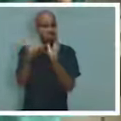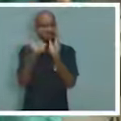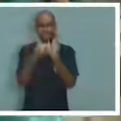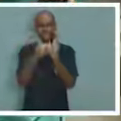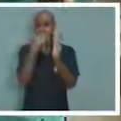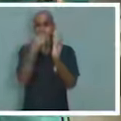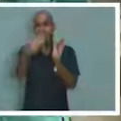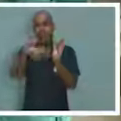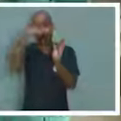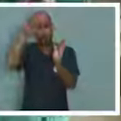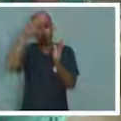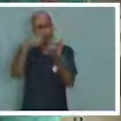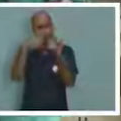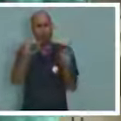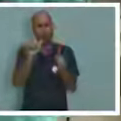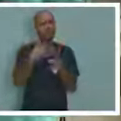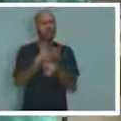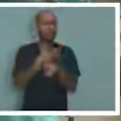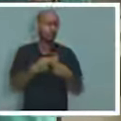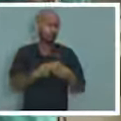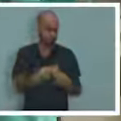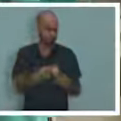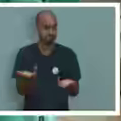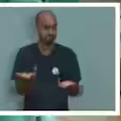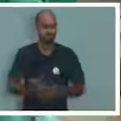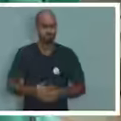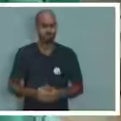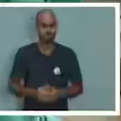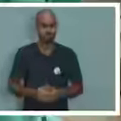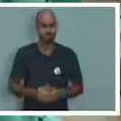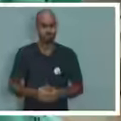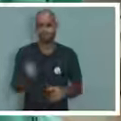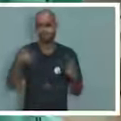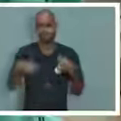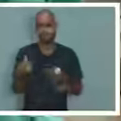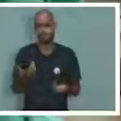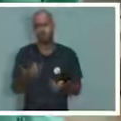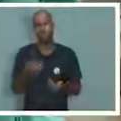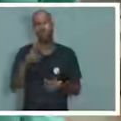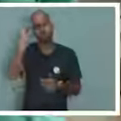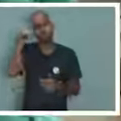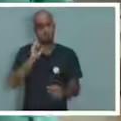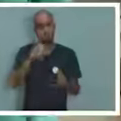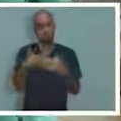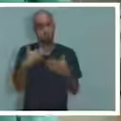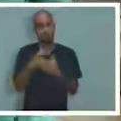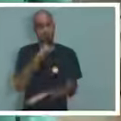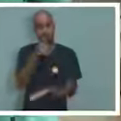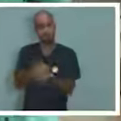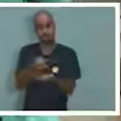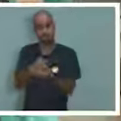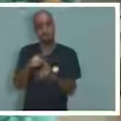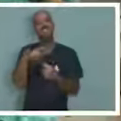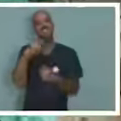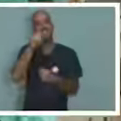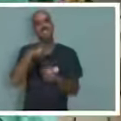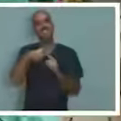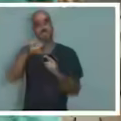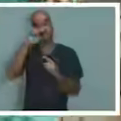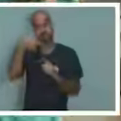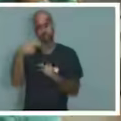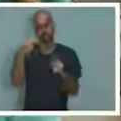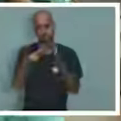son héroes en el trabajo y la labor que realizan. En esta oportunidad, desde la Unidad Empresarial de Base Genética El Jiwe, tengo el inmenso placer